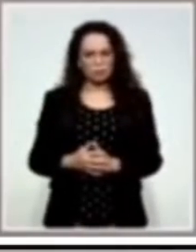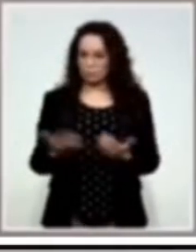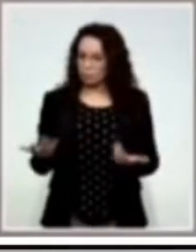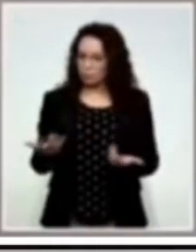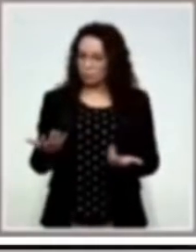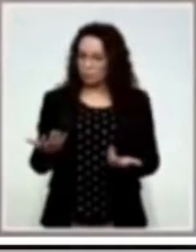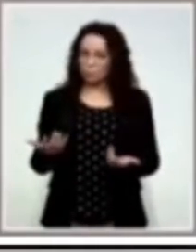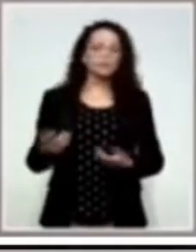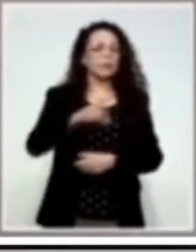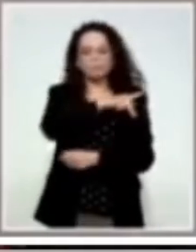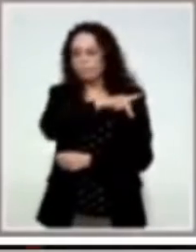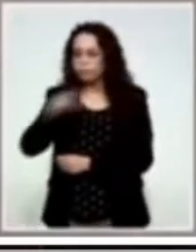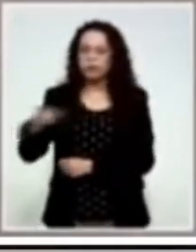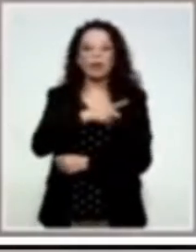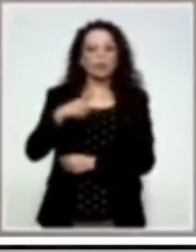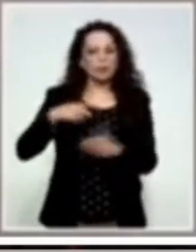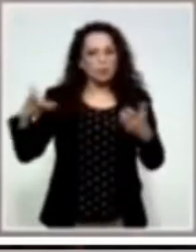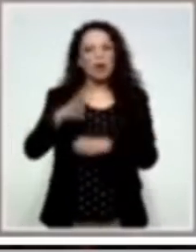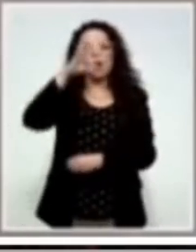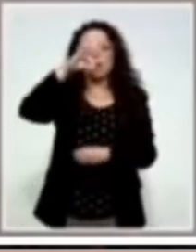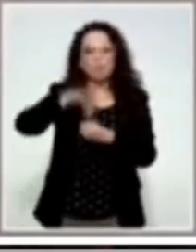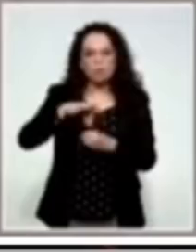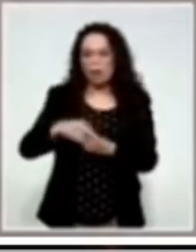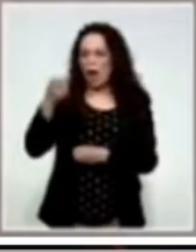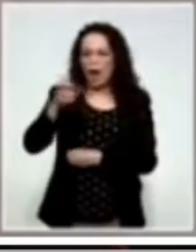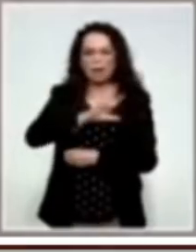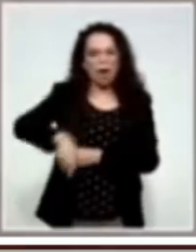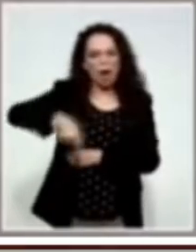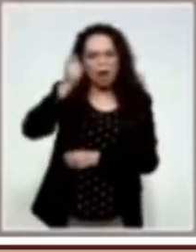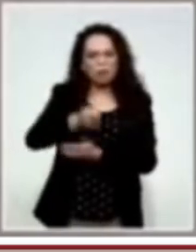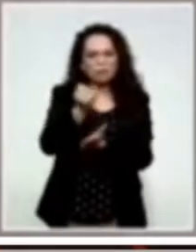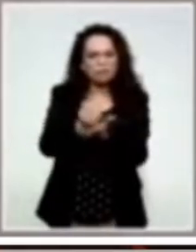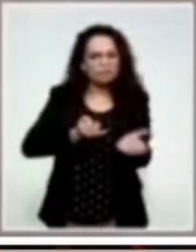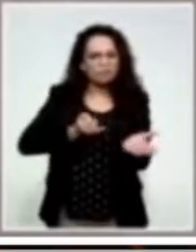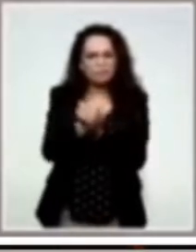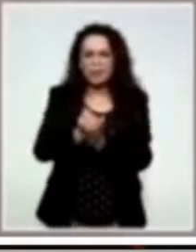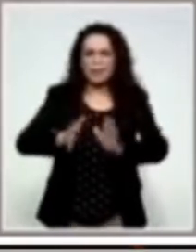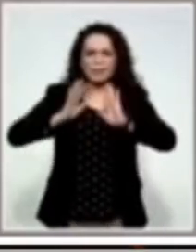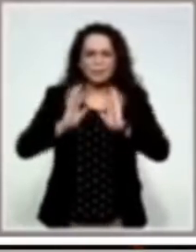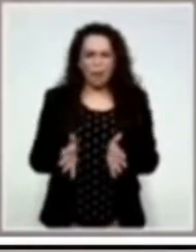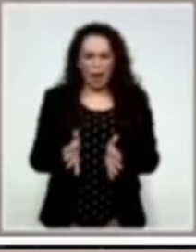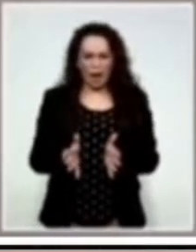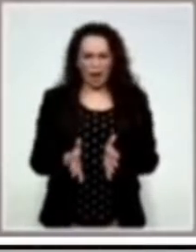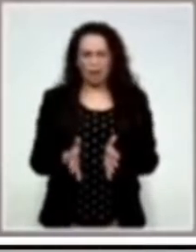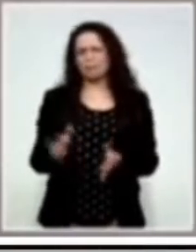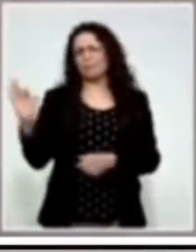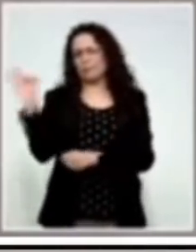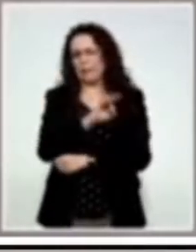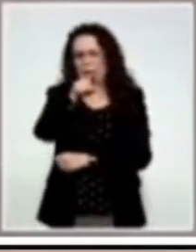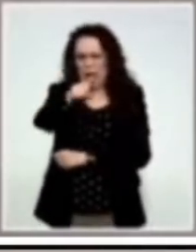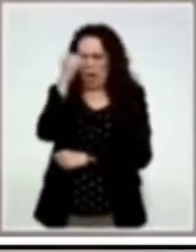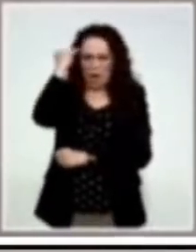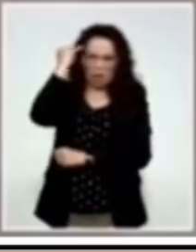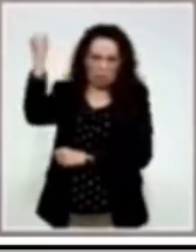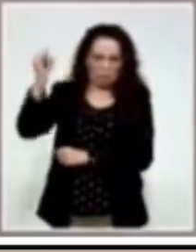manera unánime. El asunto ya es cosa juzgada. Imagínense si a partir de ahora, después de que